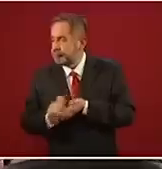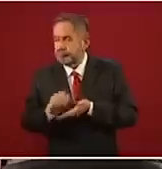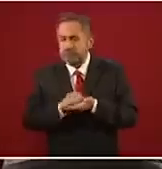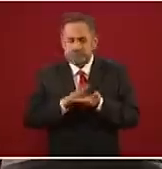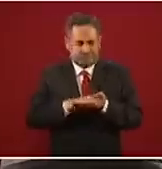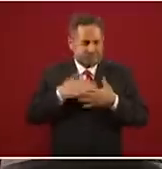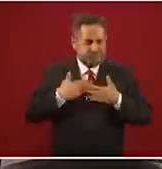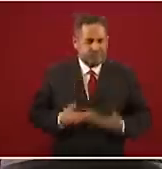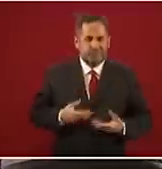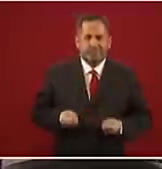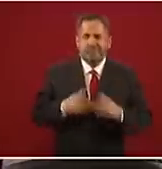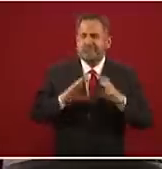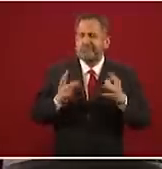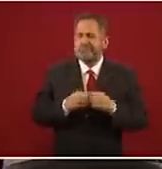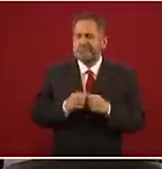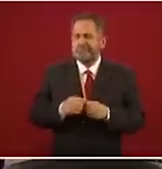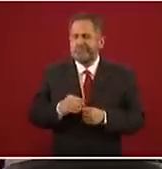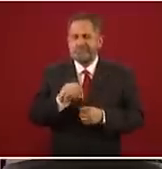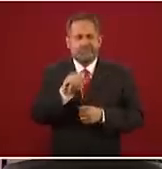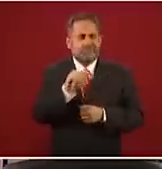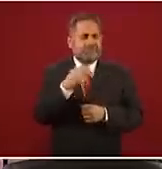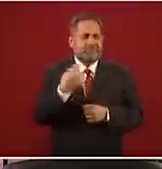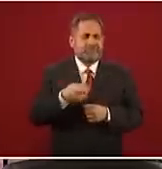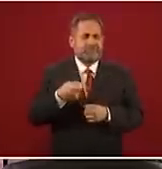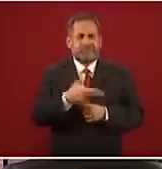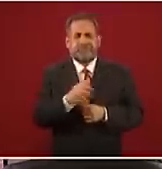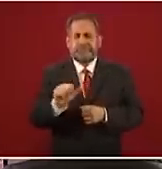¿Cuál era su nombre? Afiliadores.